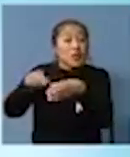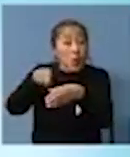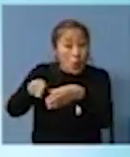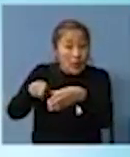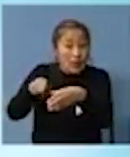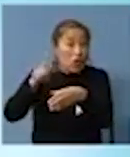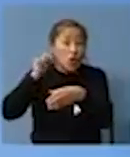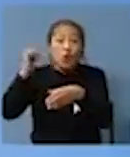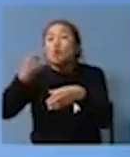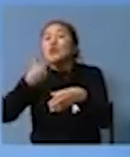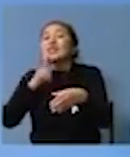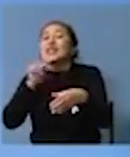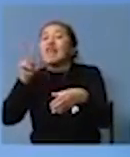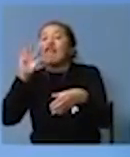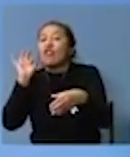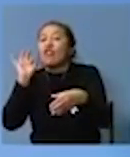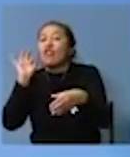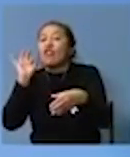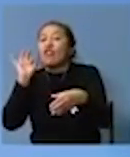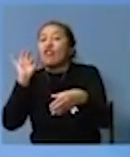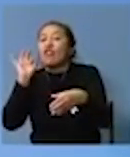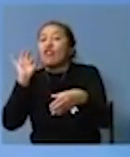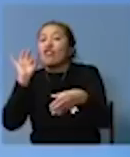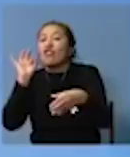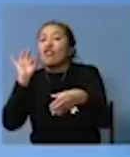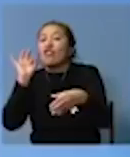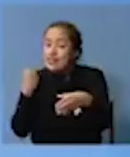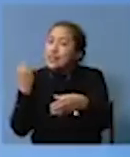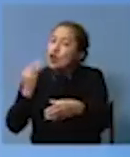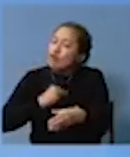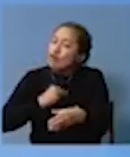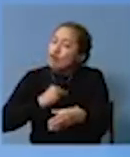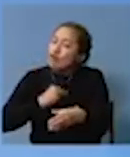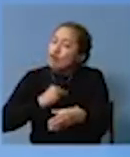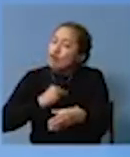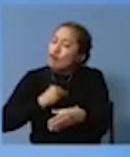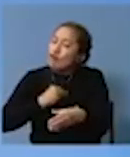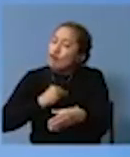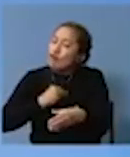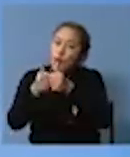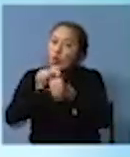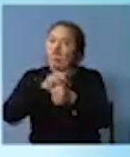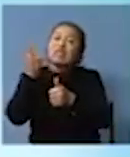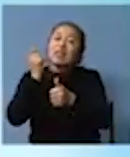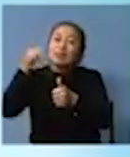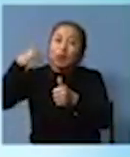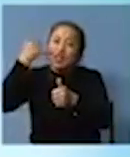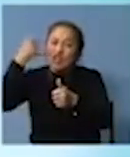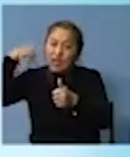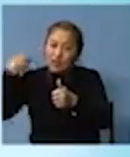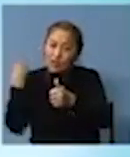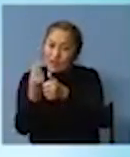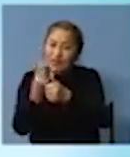Claro, con Gustavo Vera, ¿no? Claro, con Gustavo Vera de Camioneros, hombre de confianza de Moyano. Exactamente.